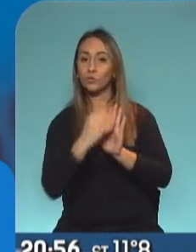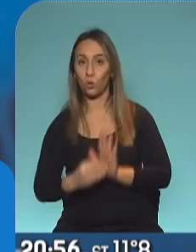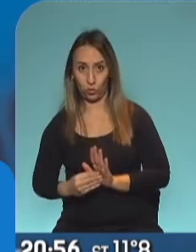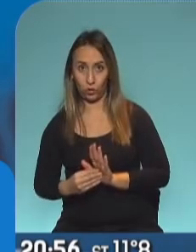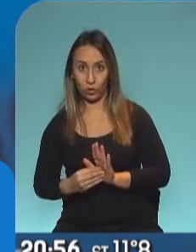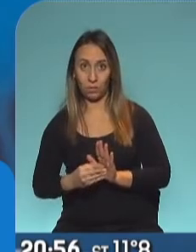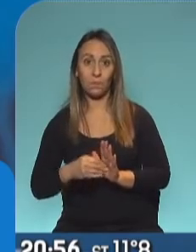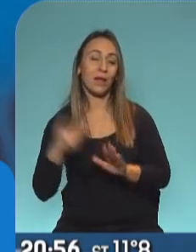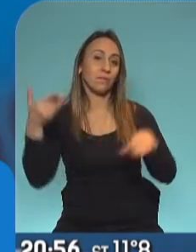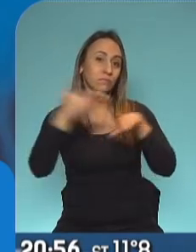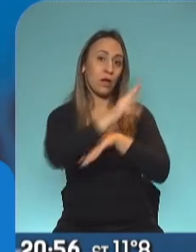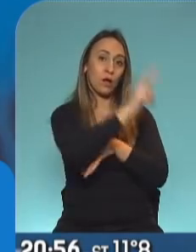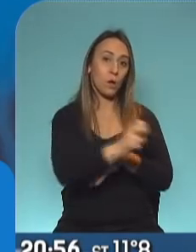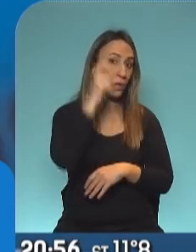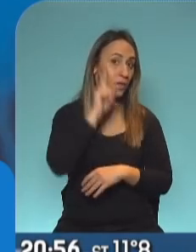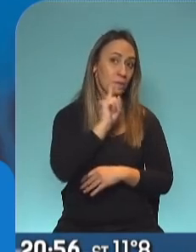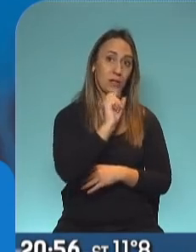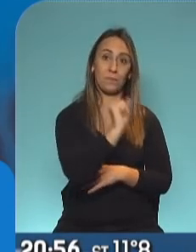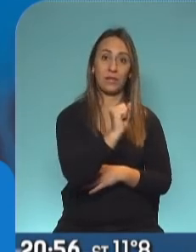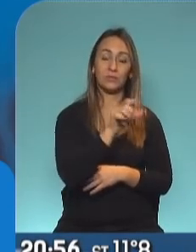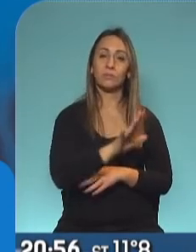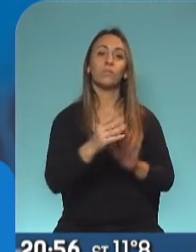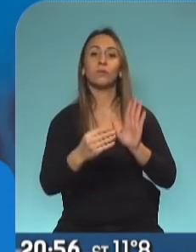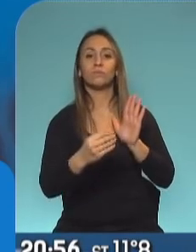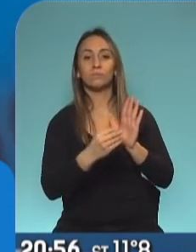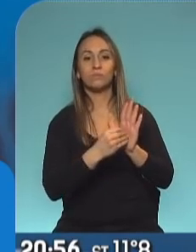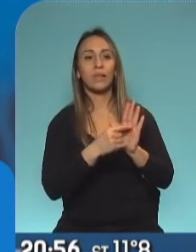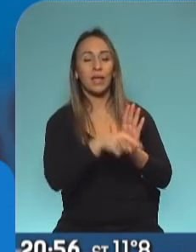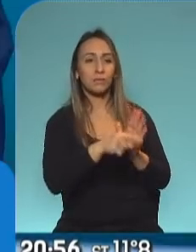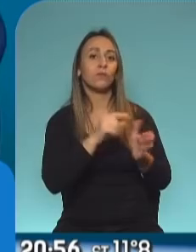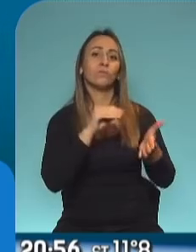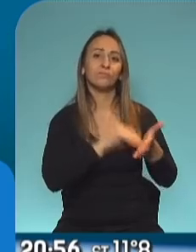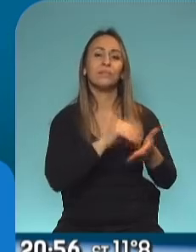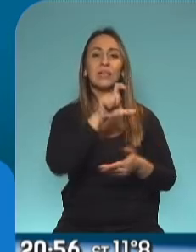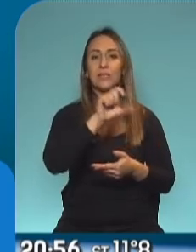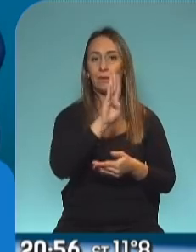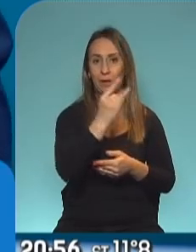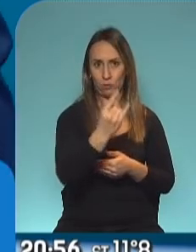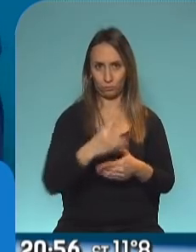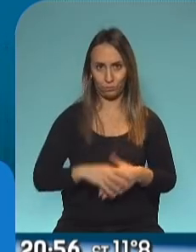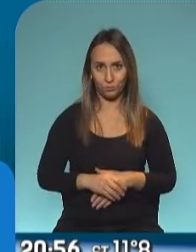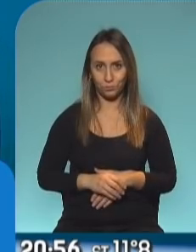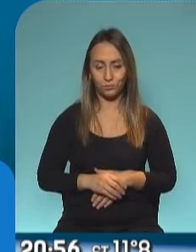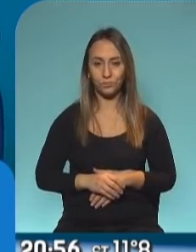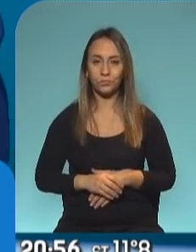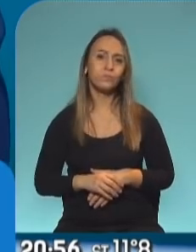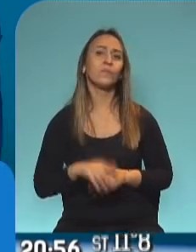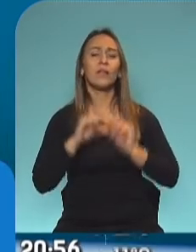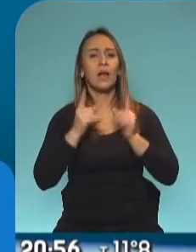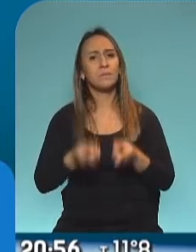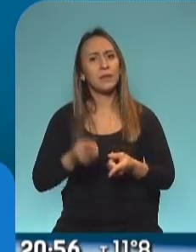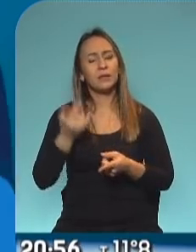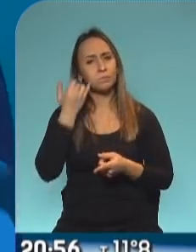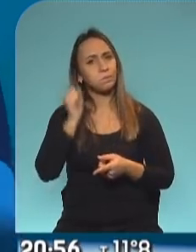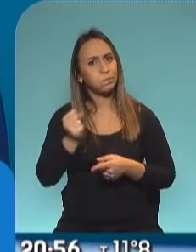retirar los 10.000 pesos y dejar allí establecido que ya tienen una cuenta CBU. Hemos tenido hasta ejemplos de gente que se